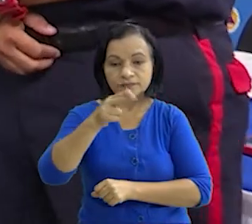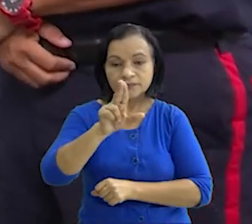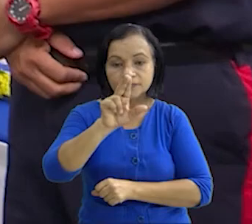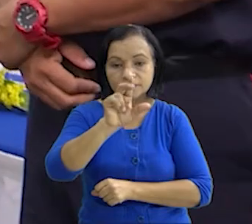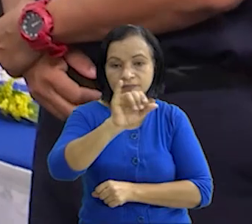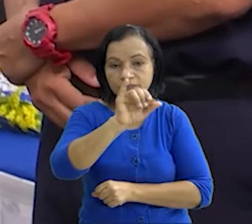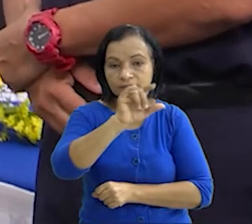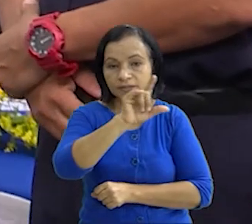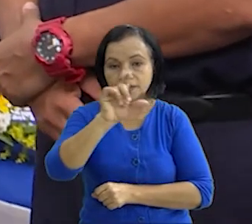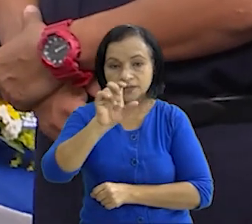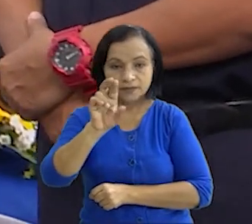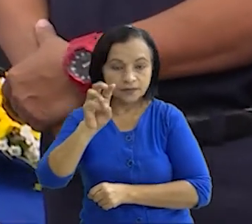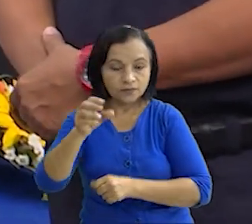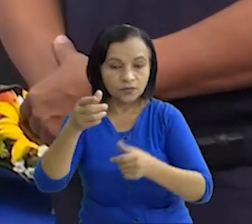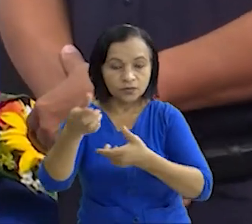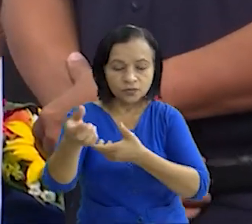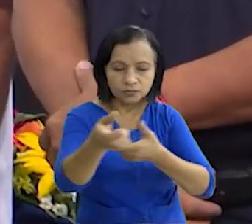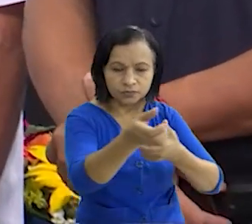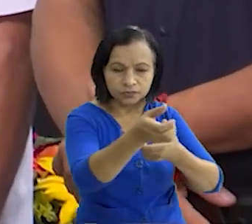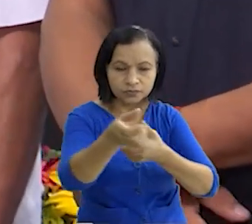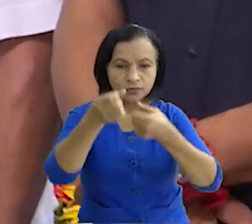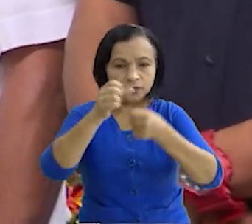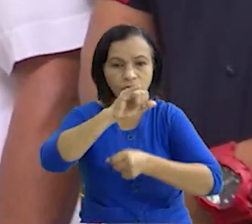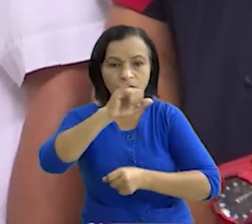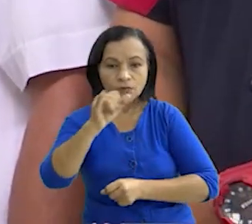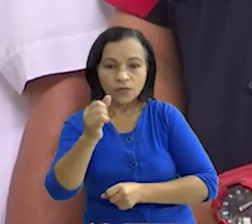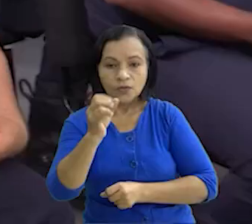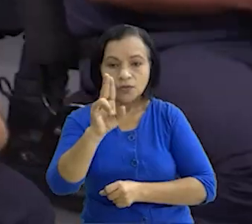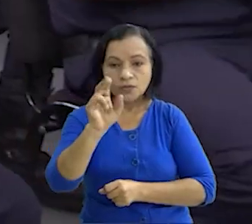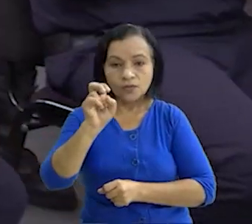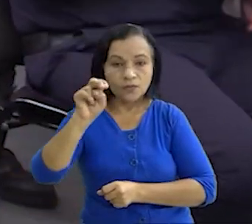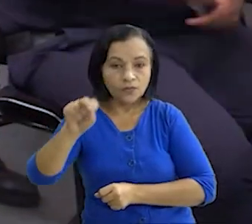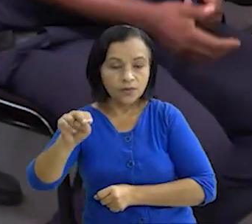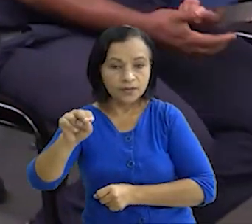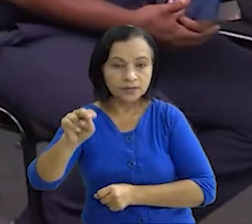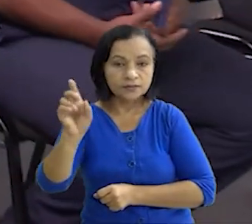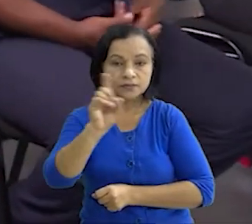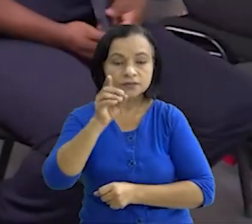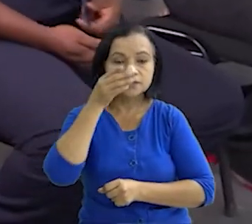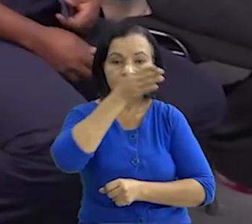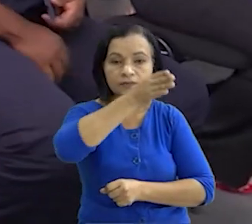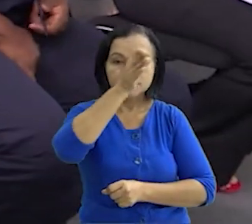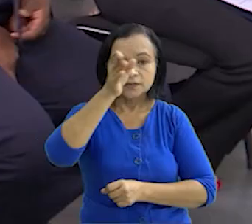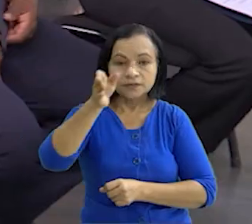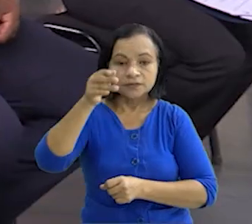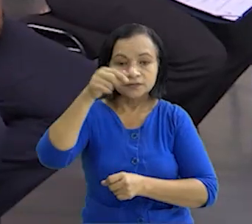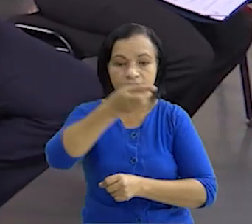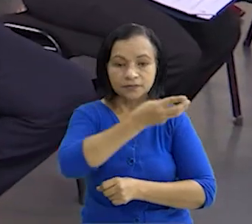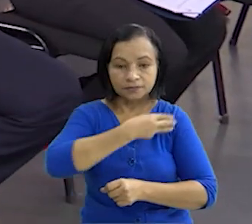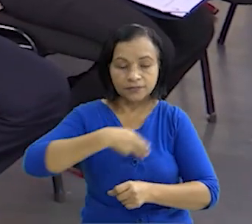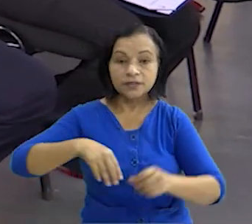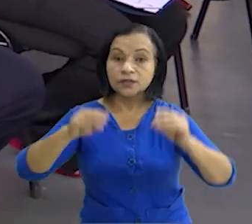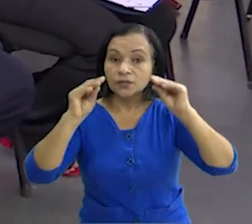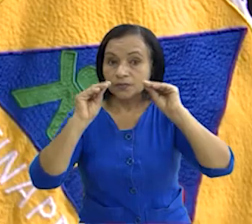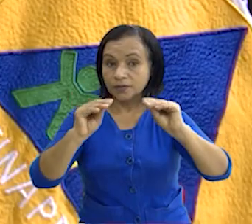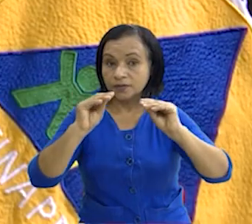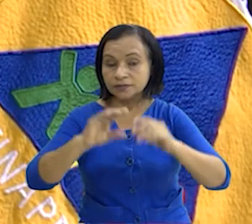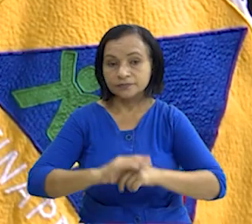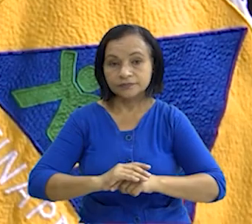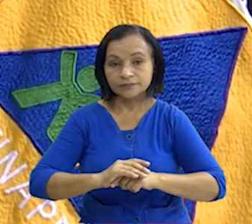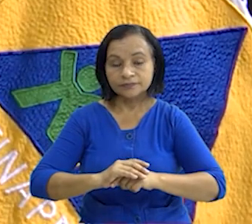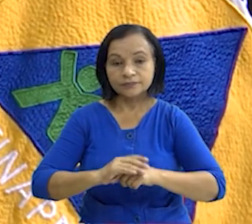González, Bomberos Unidos y el compañero Juan Salvador Méndez, de la Unidad de Gestión de Riesgo del Ministerio de Educación.